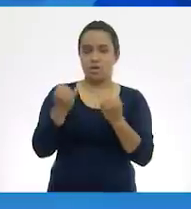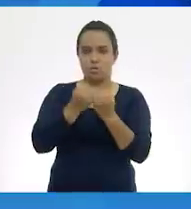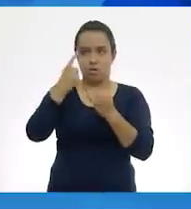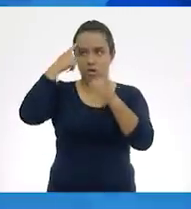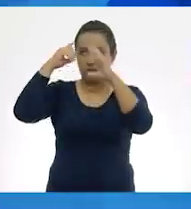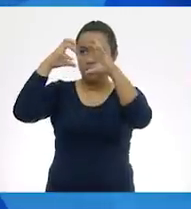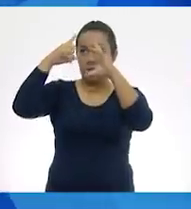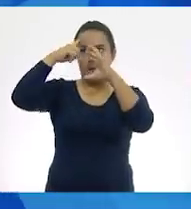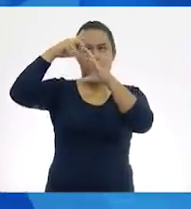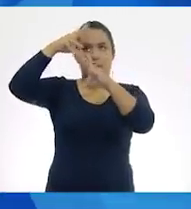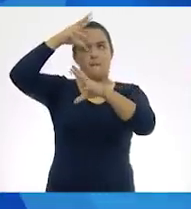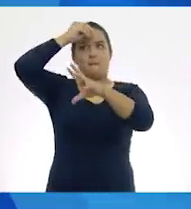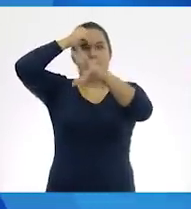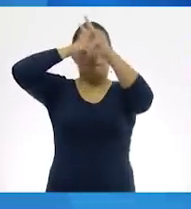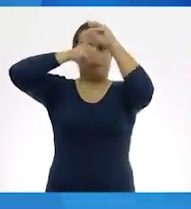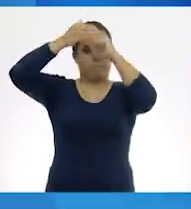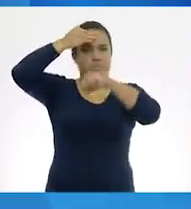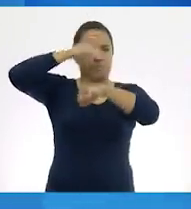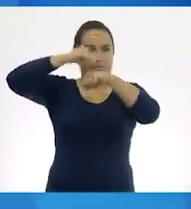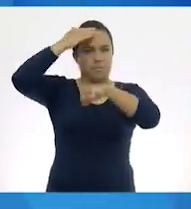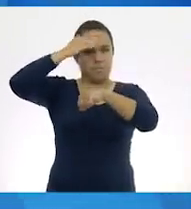guardar información es